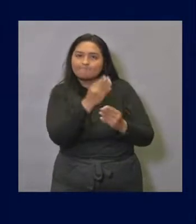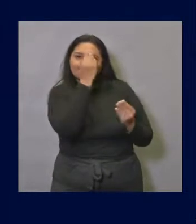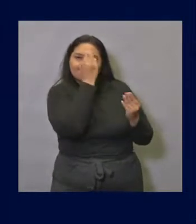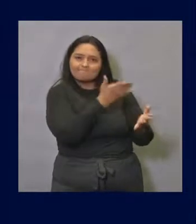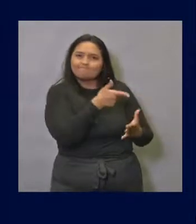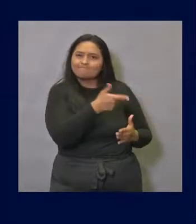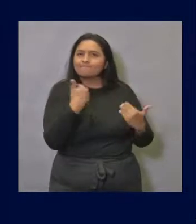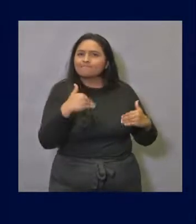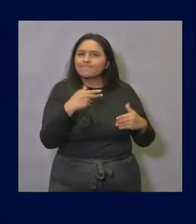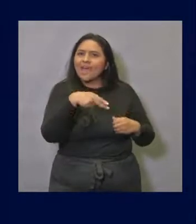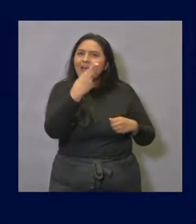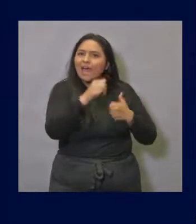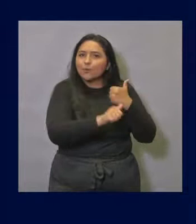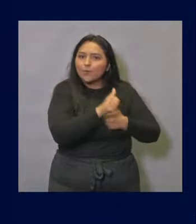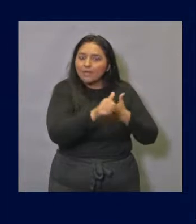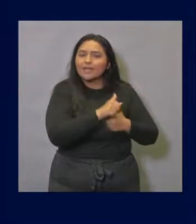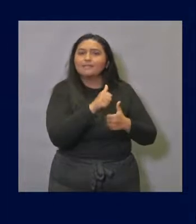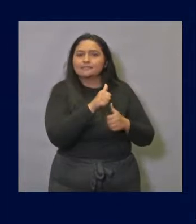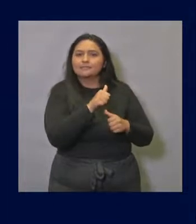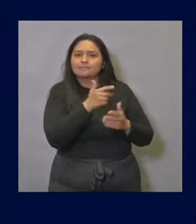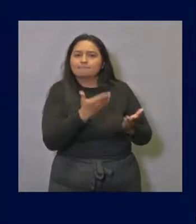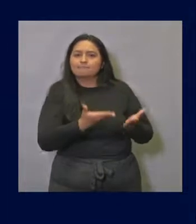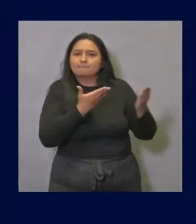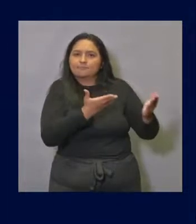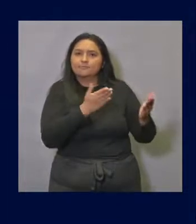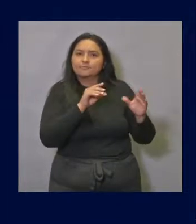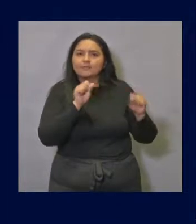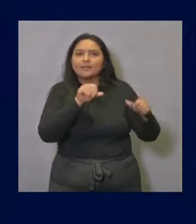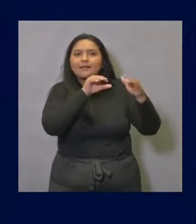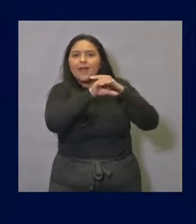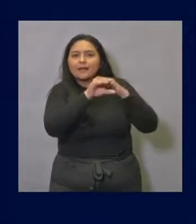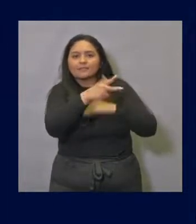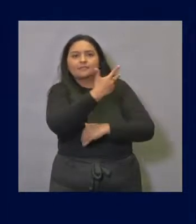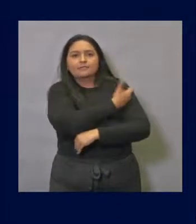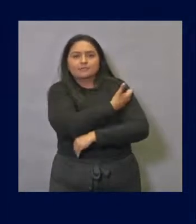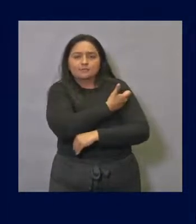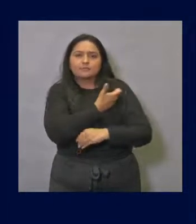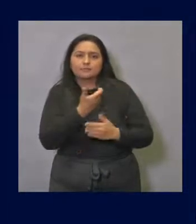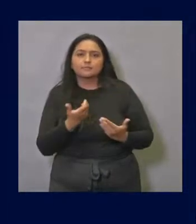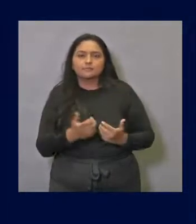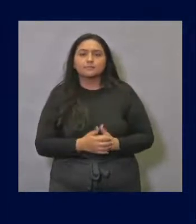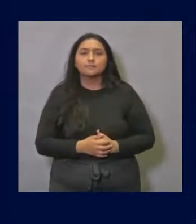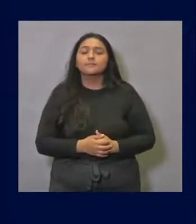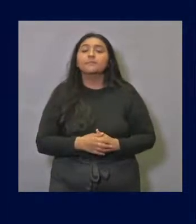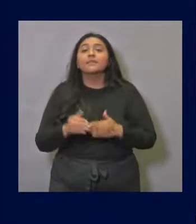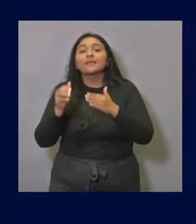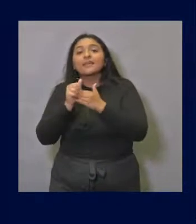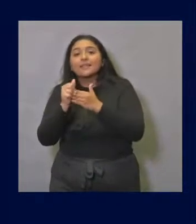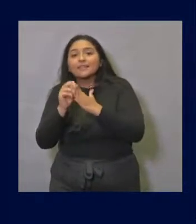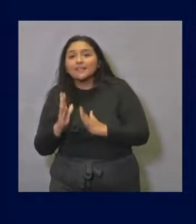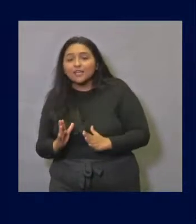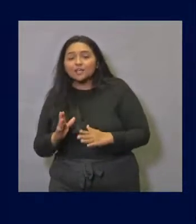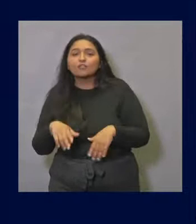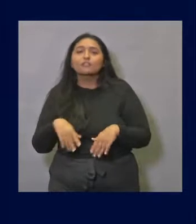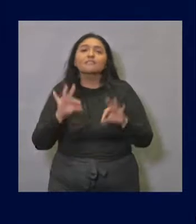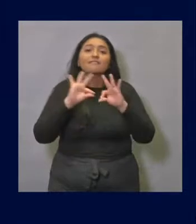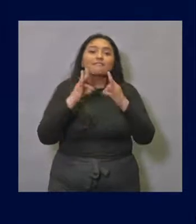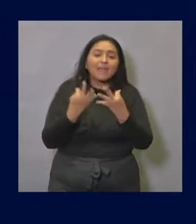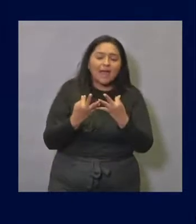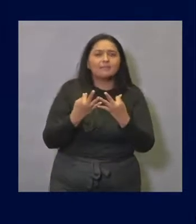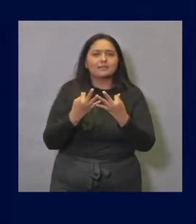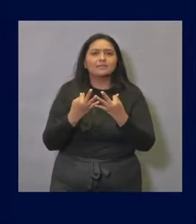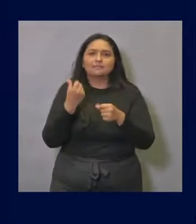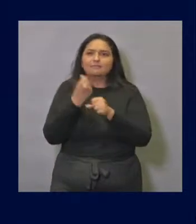que pueden acceder a la vacunación fácilmente. Y los líderes y las familias pueden ayudar a asegurarse de que los hombres de